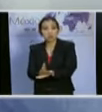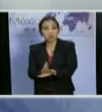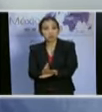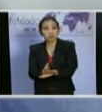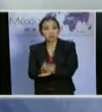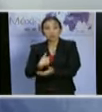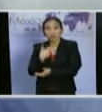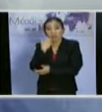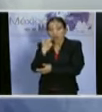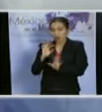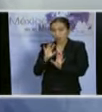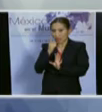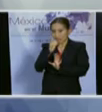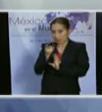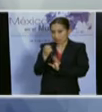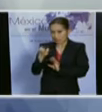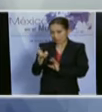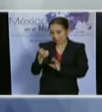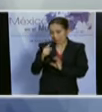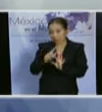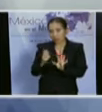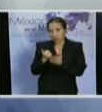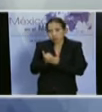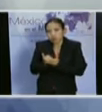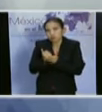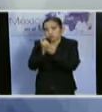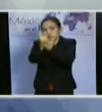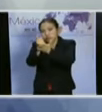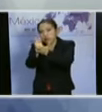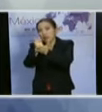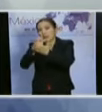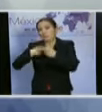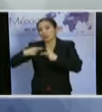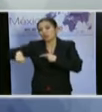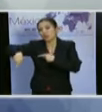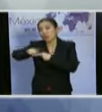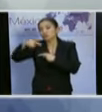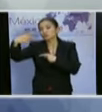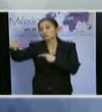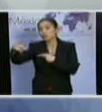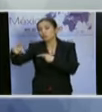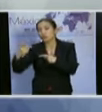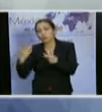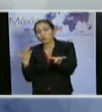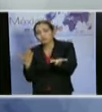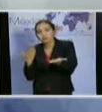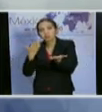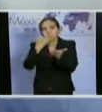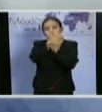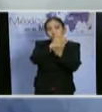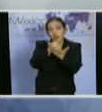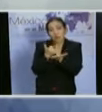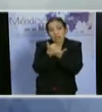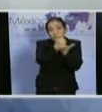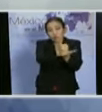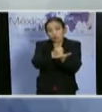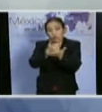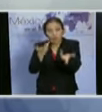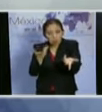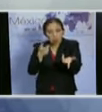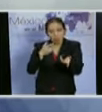citar en este punto de fortalecimiento de sociedad civil y de su papel en el arbitraje de las